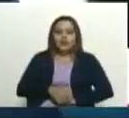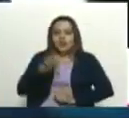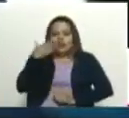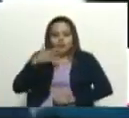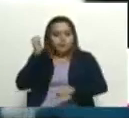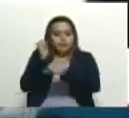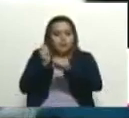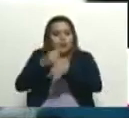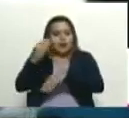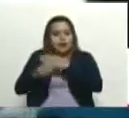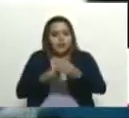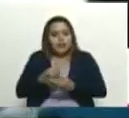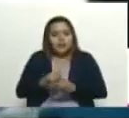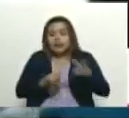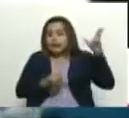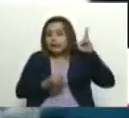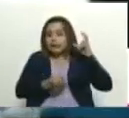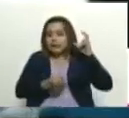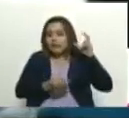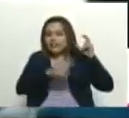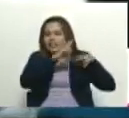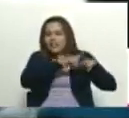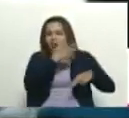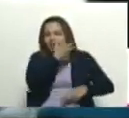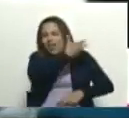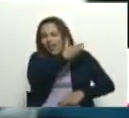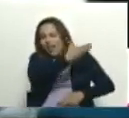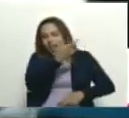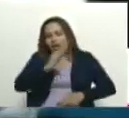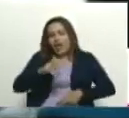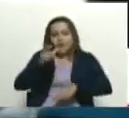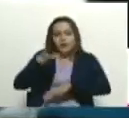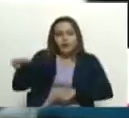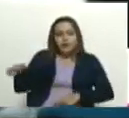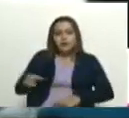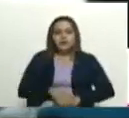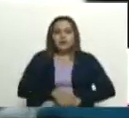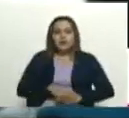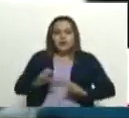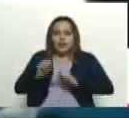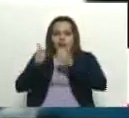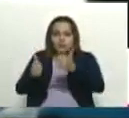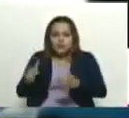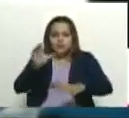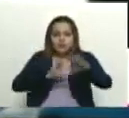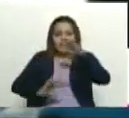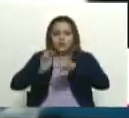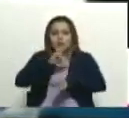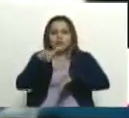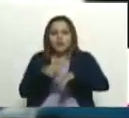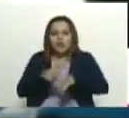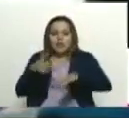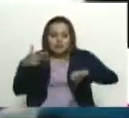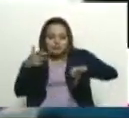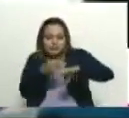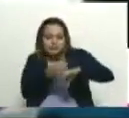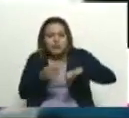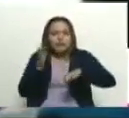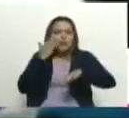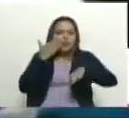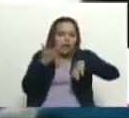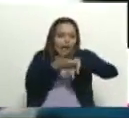estos niños que escuchamos ahí sus voces, por el bienestar de nuestro pueblo. Se inició la creación del Centro Nacional de Células Madres gracias a su